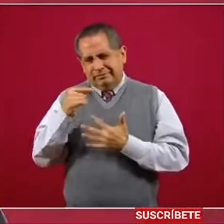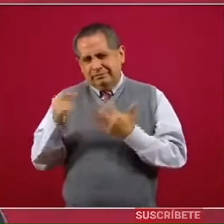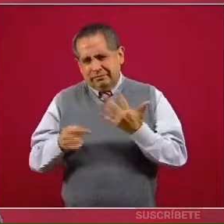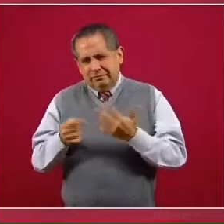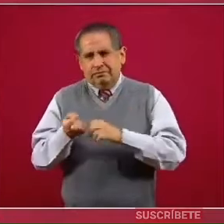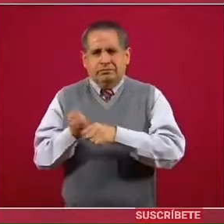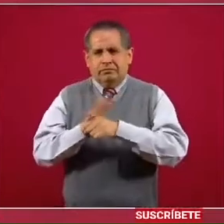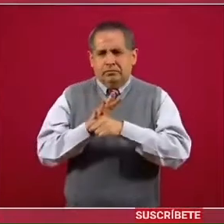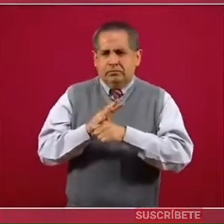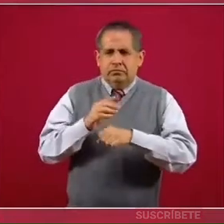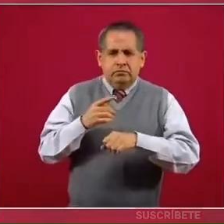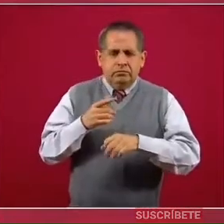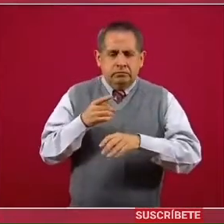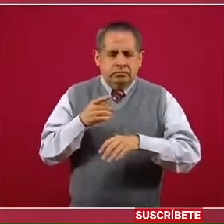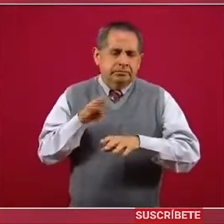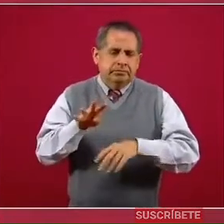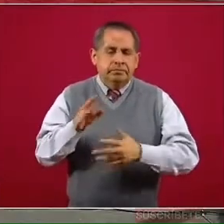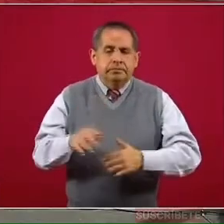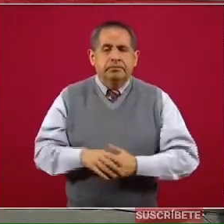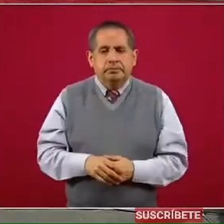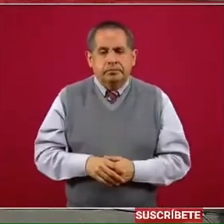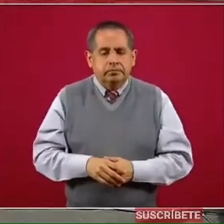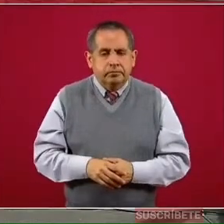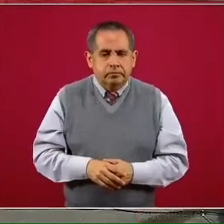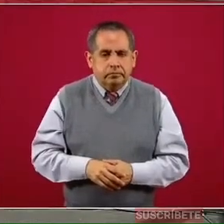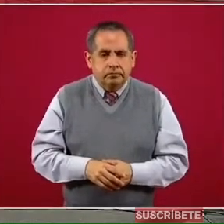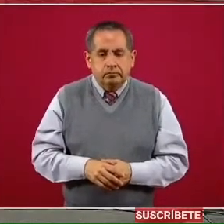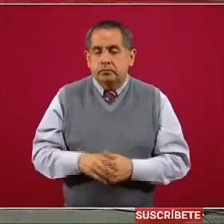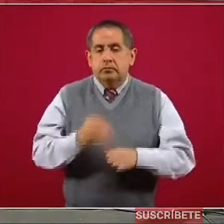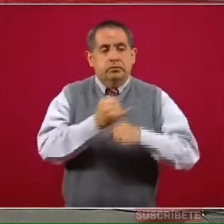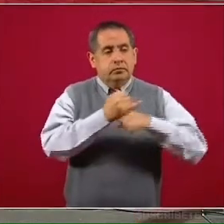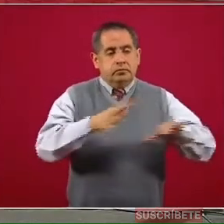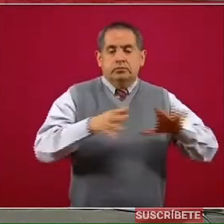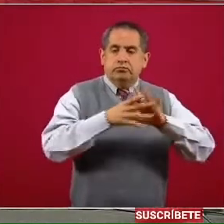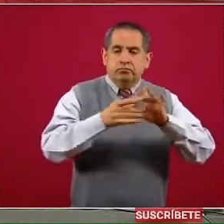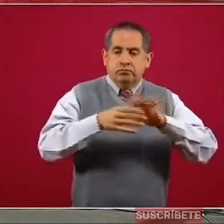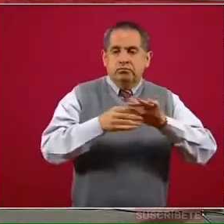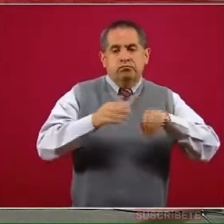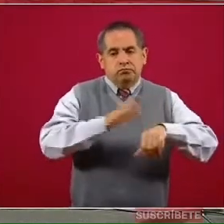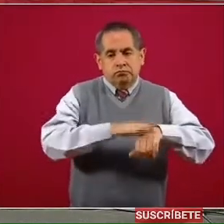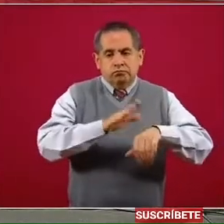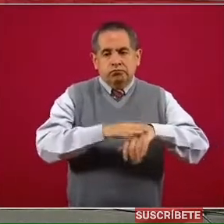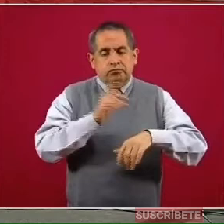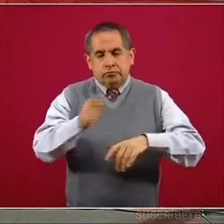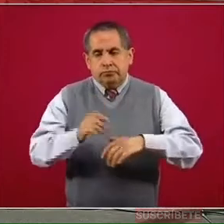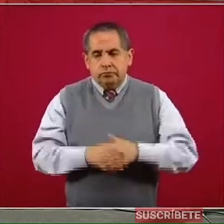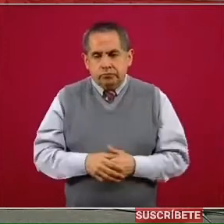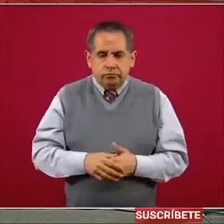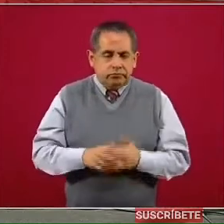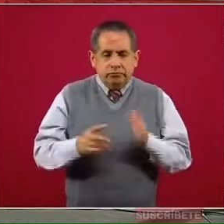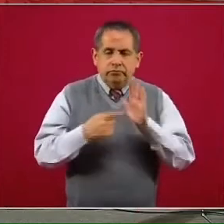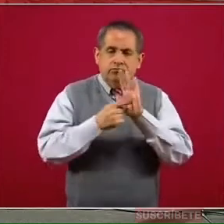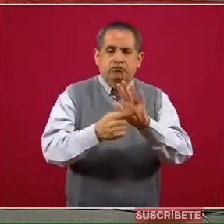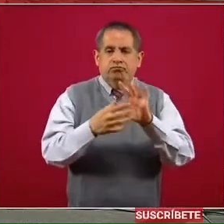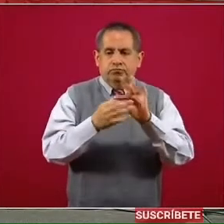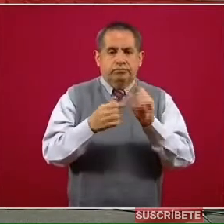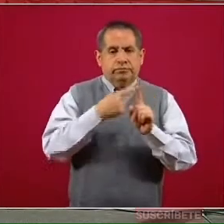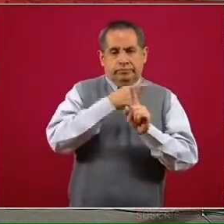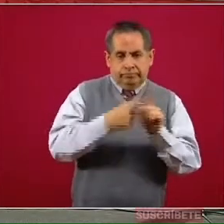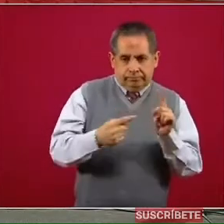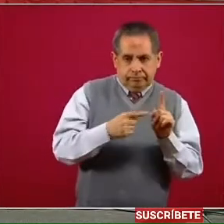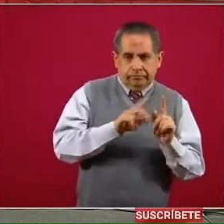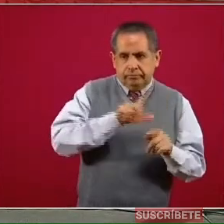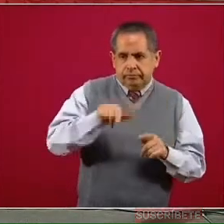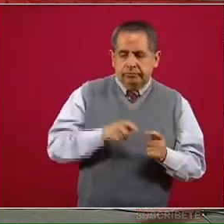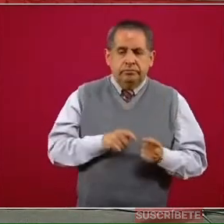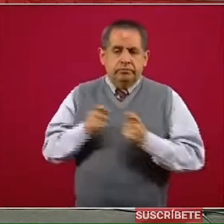de COVID-19. Vamos a empezar con el informe técnico. Entonces voy a presentar yo la mitad y